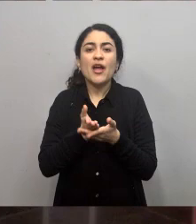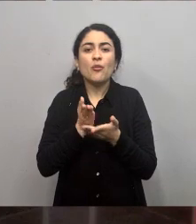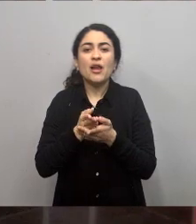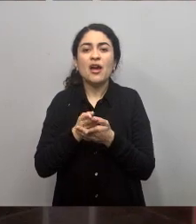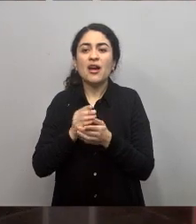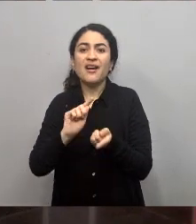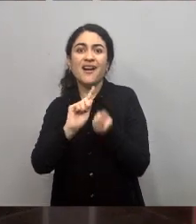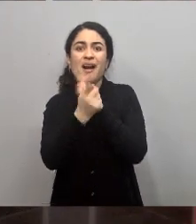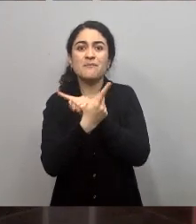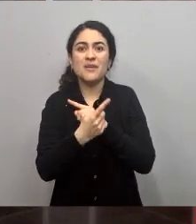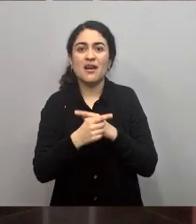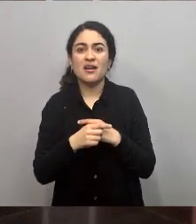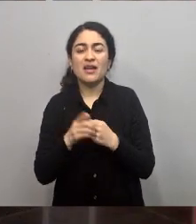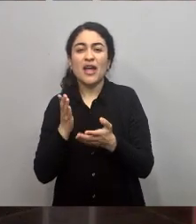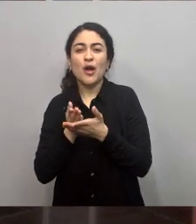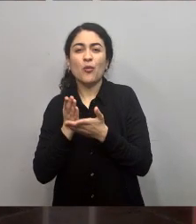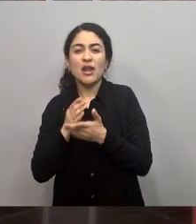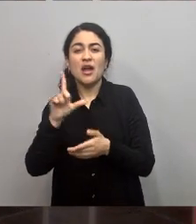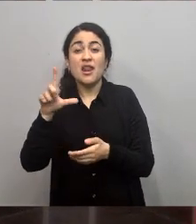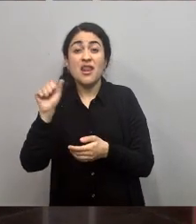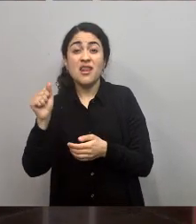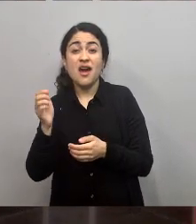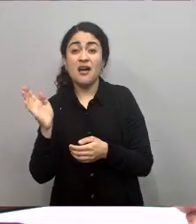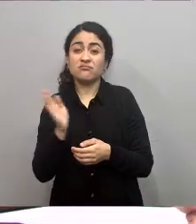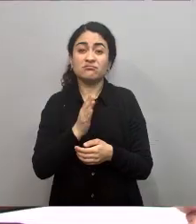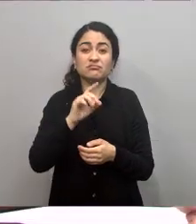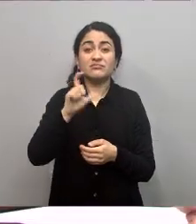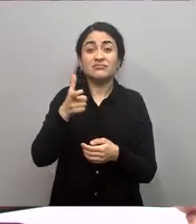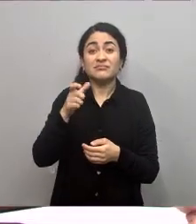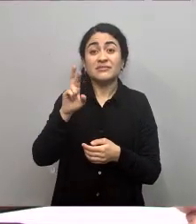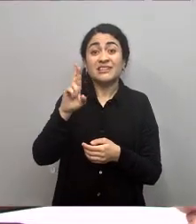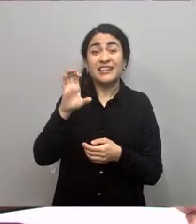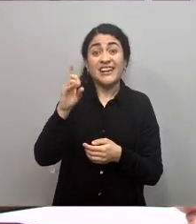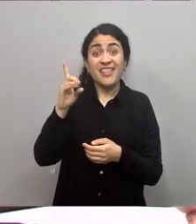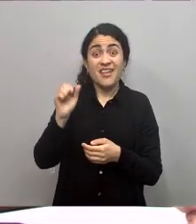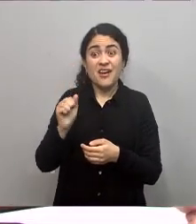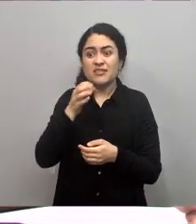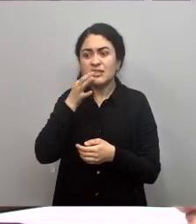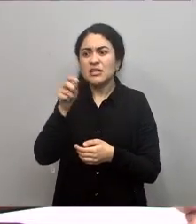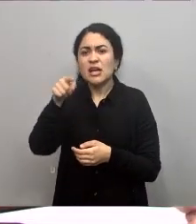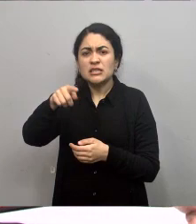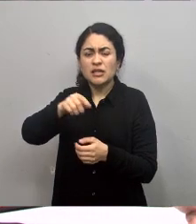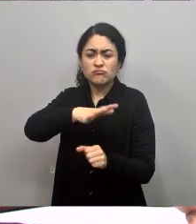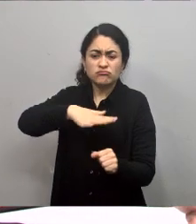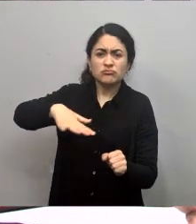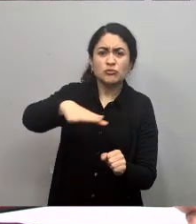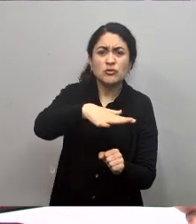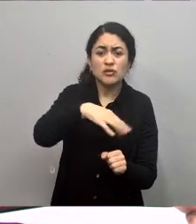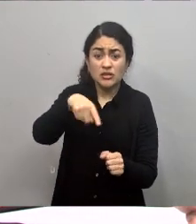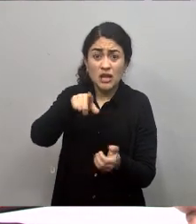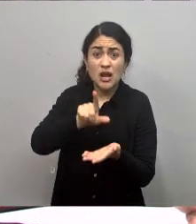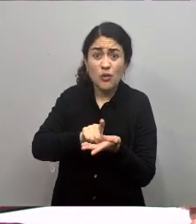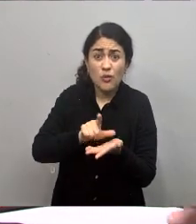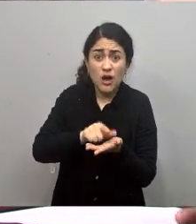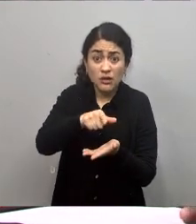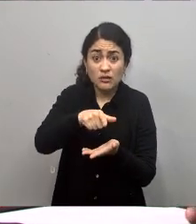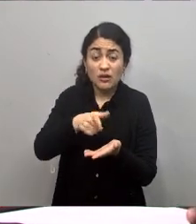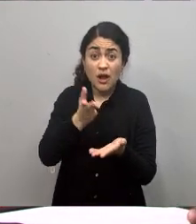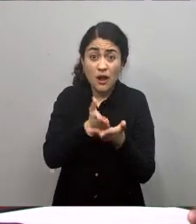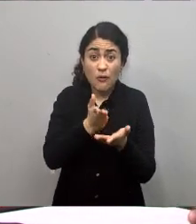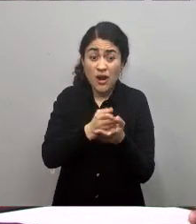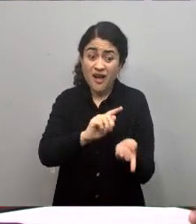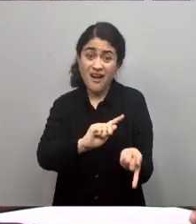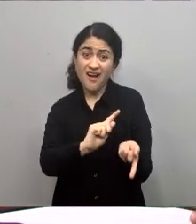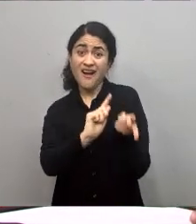Sí. se mueve la escuela a la greda y se señala de que en ese sector donde se encuentra la escuela, ¿no es cierto?, ahí se va